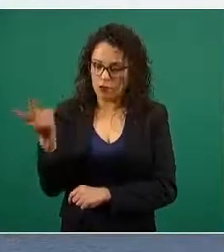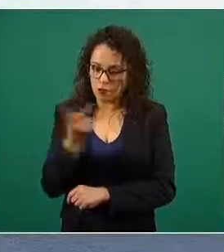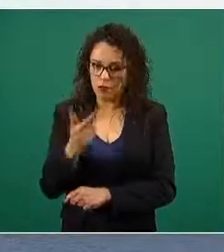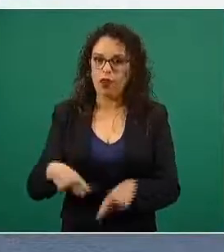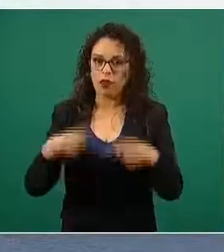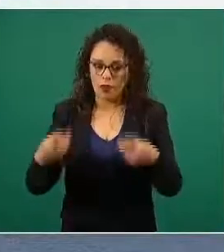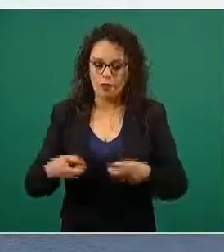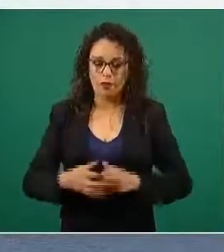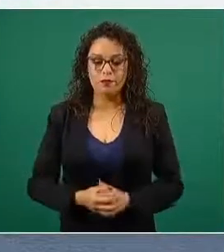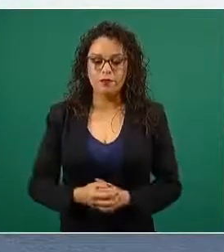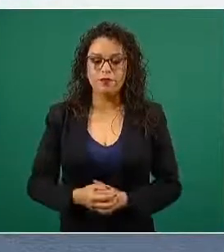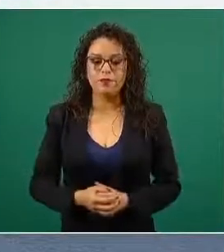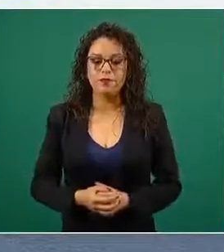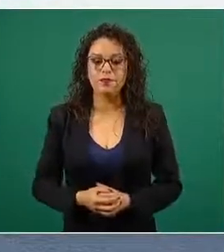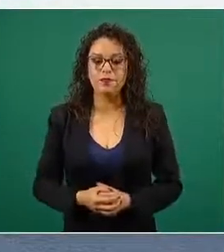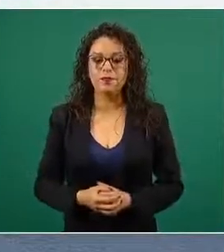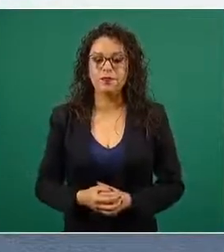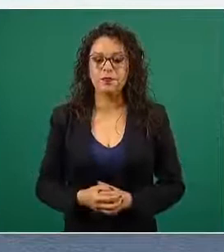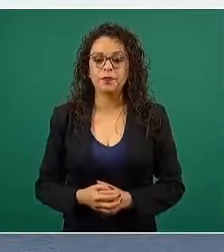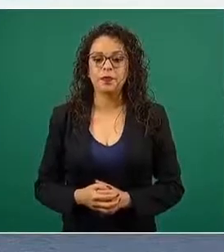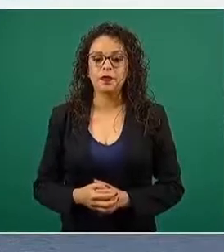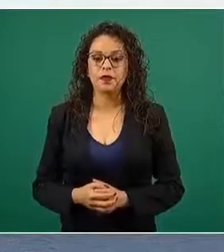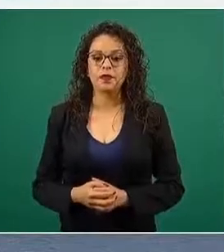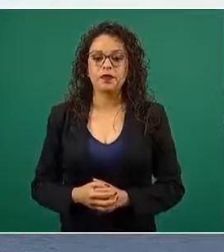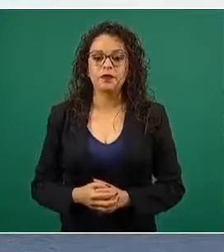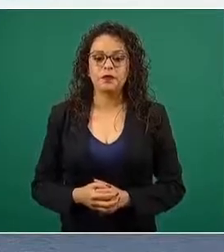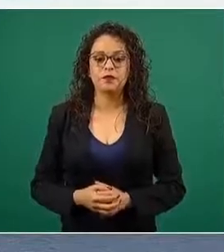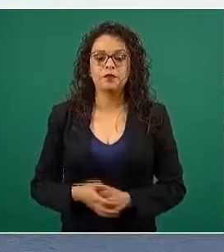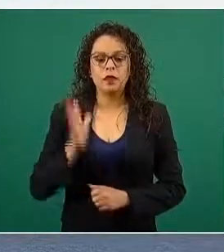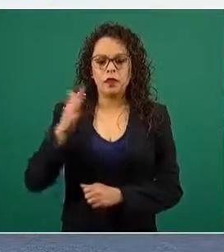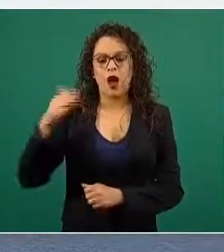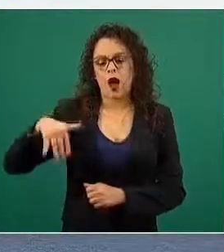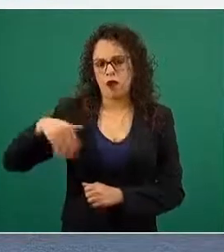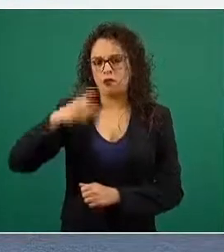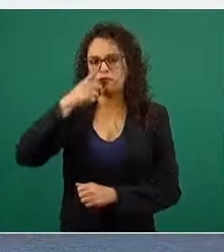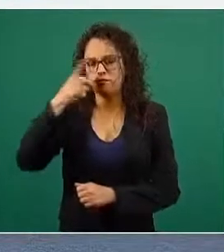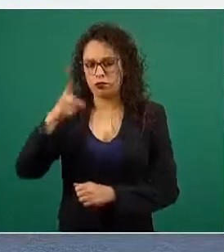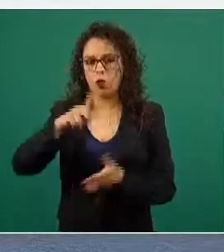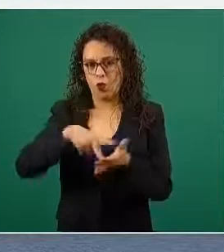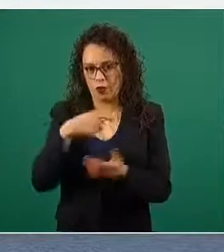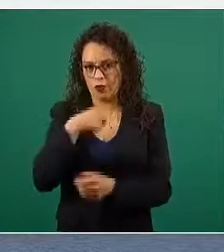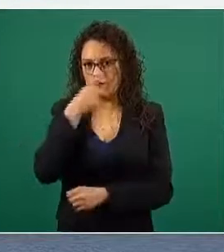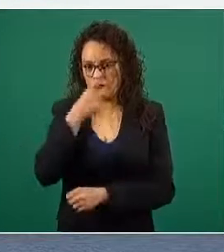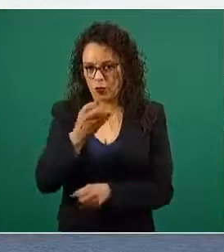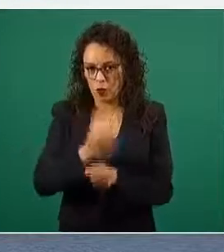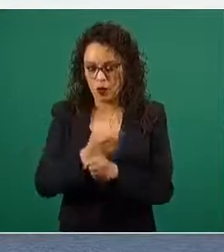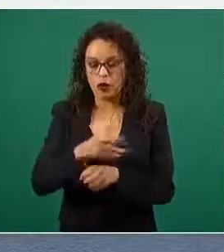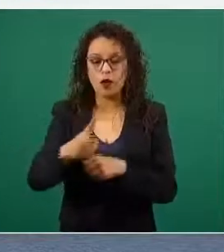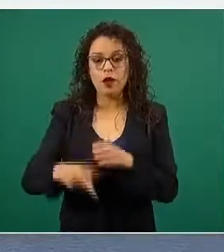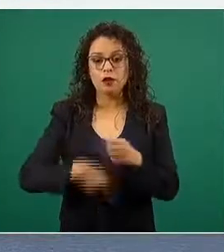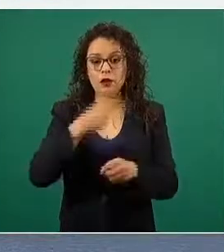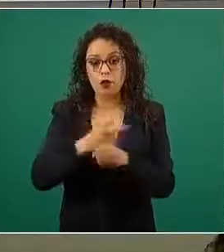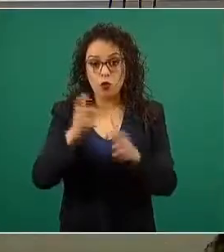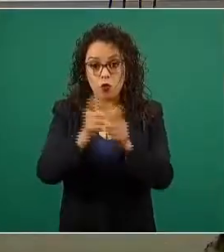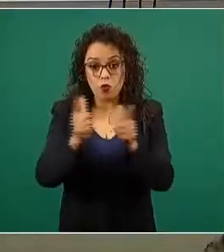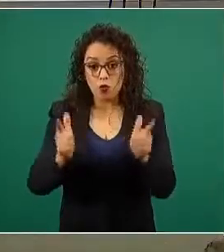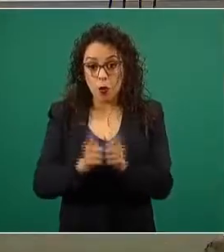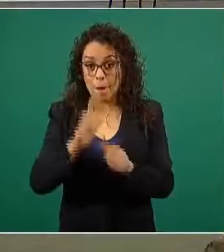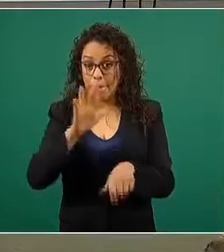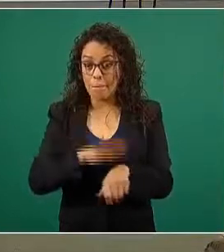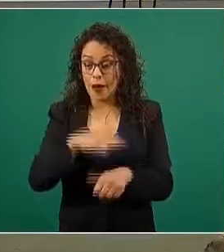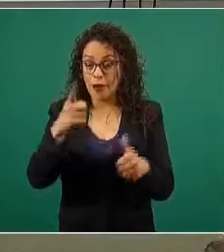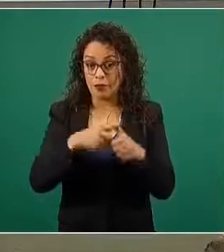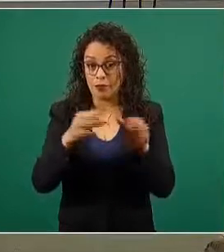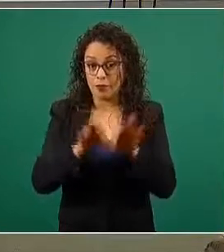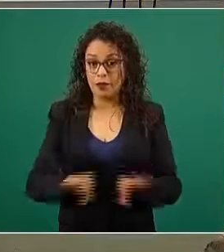Después, comento de una vez, ya lo mencionamos, el segundo grupo de priorización son